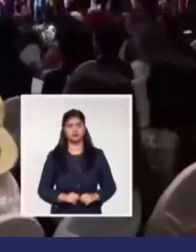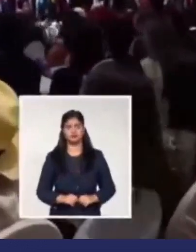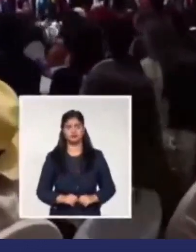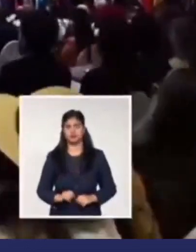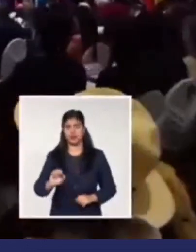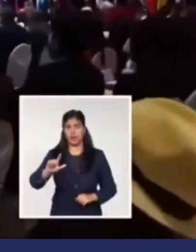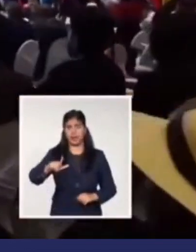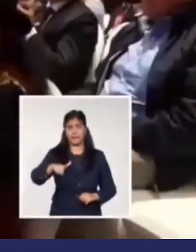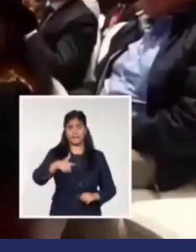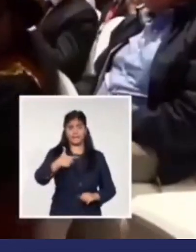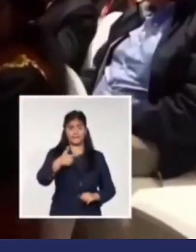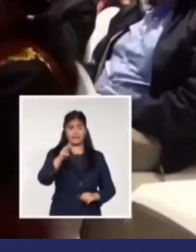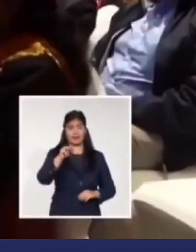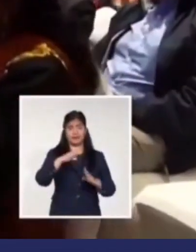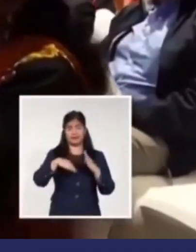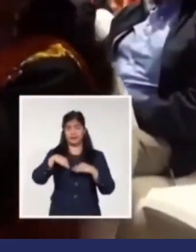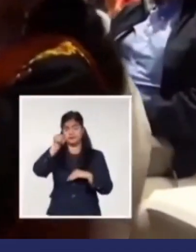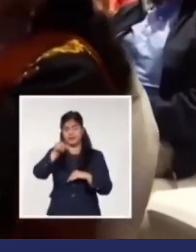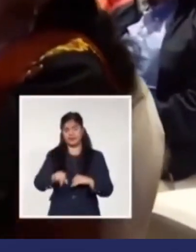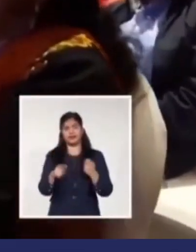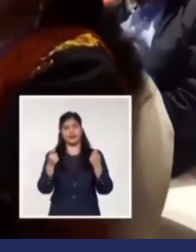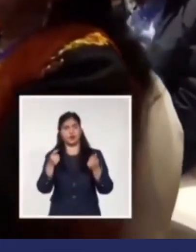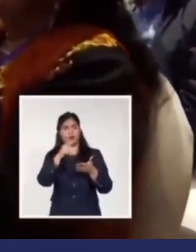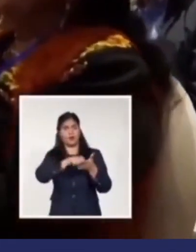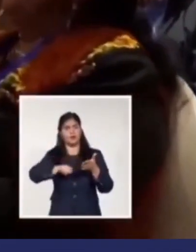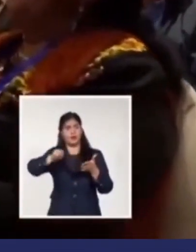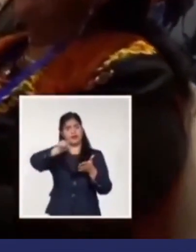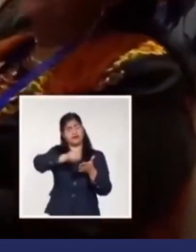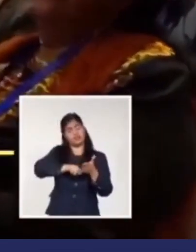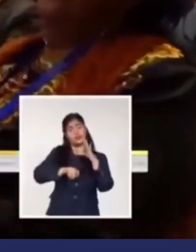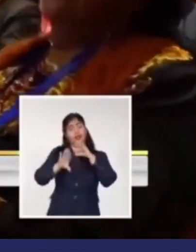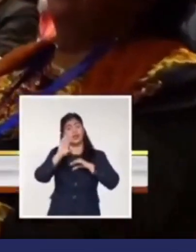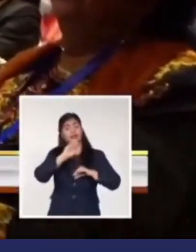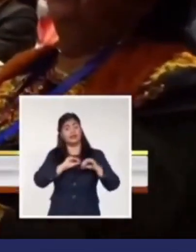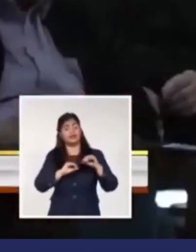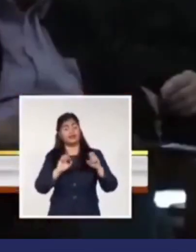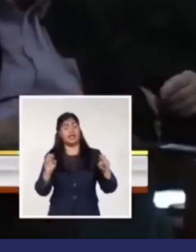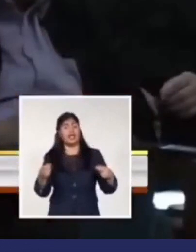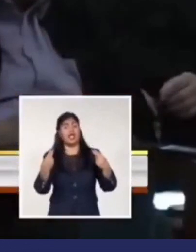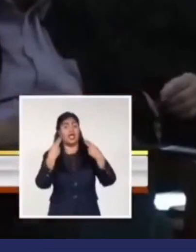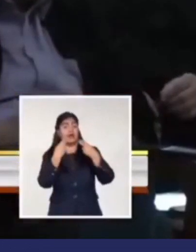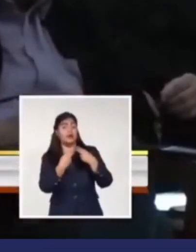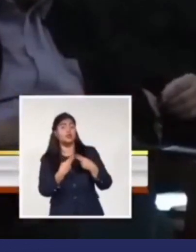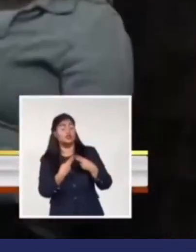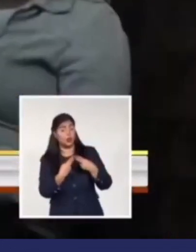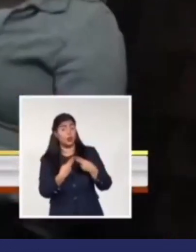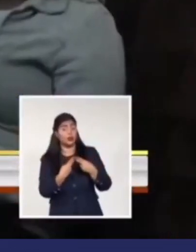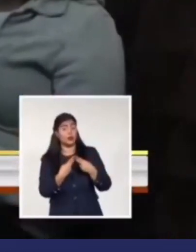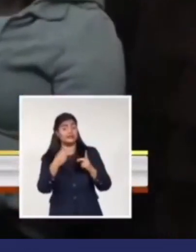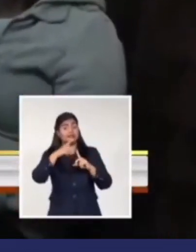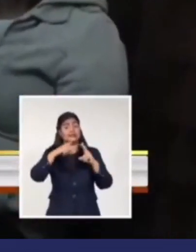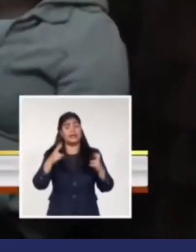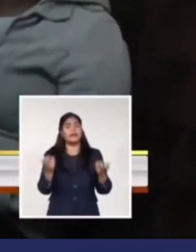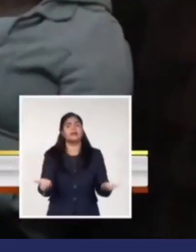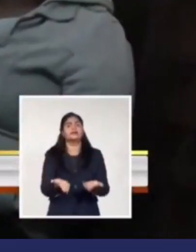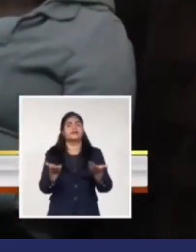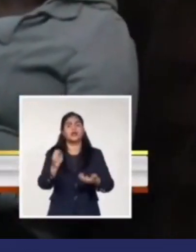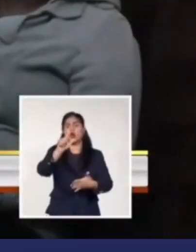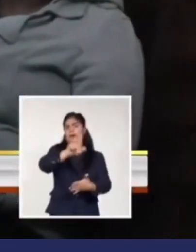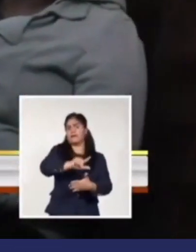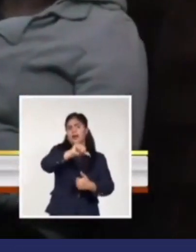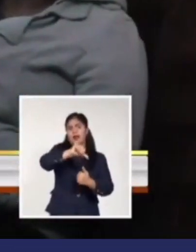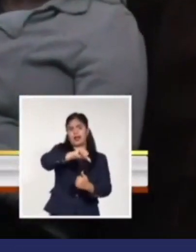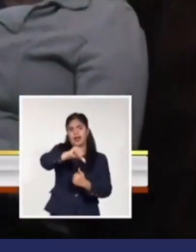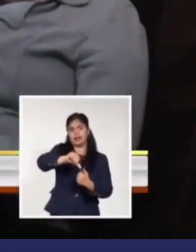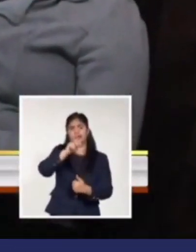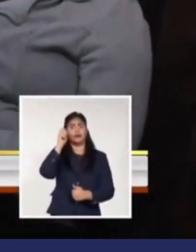economía y planificación mil rey granadillo expuso ante el decimocuarto foro ministerial sobre desarrollo de américa latina y el caribe las